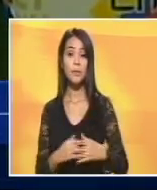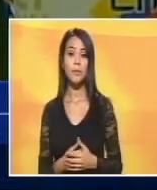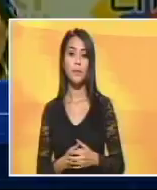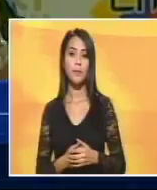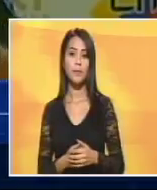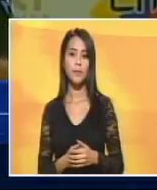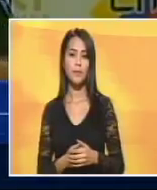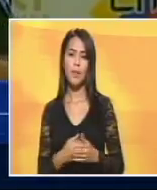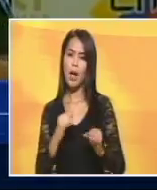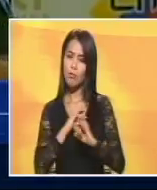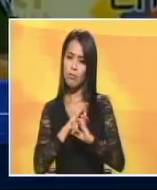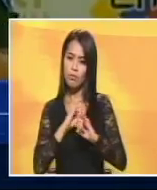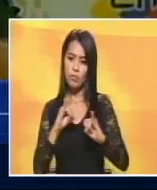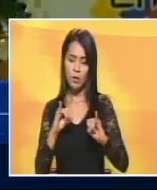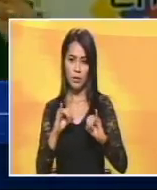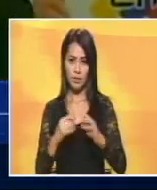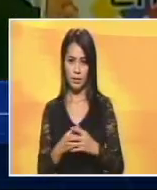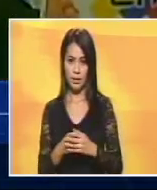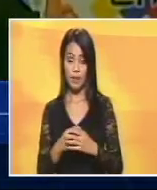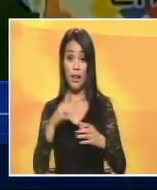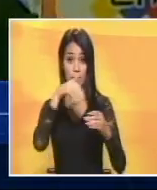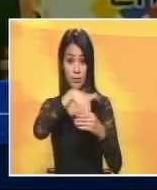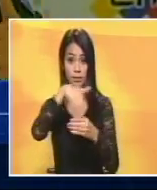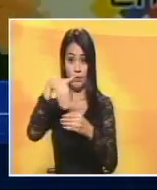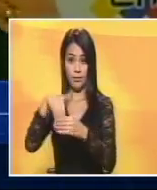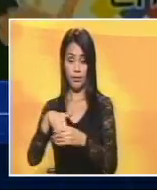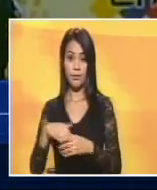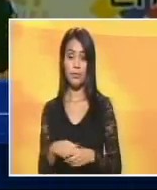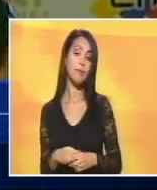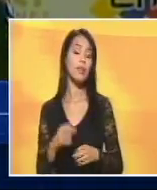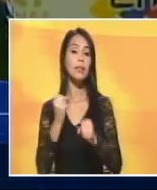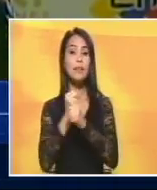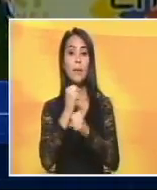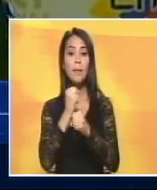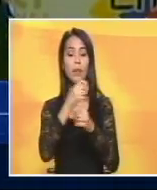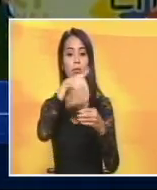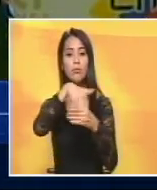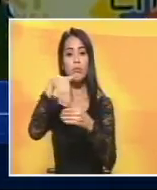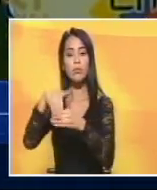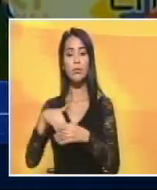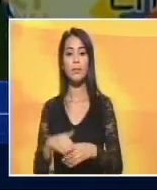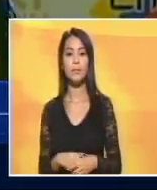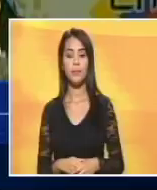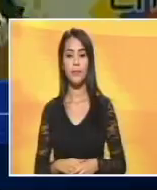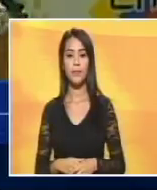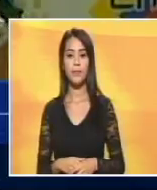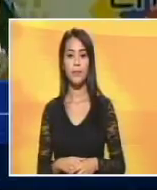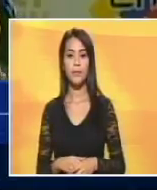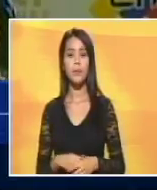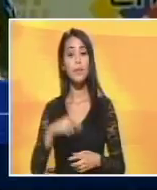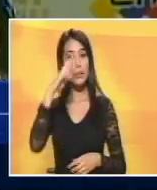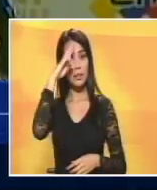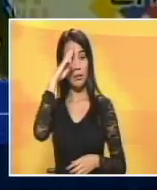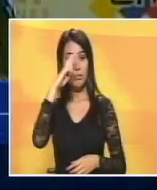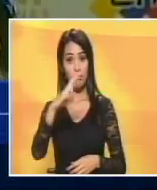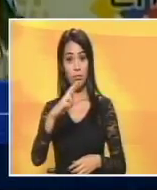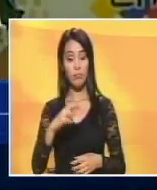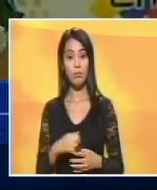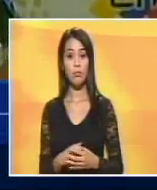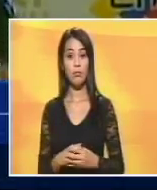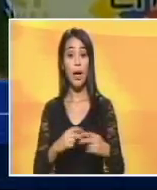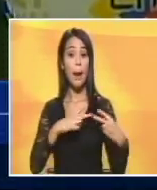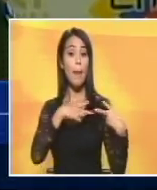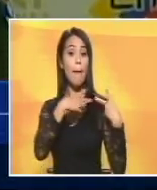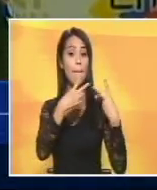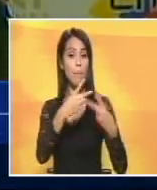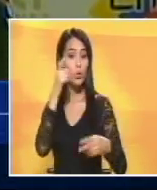para que al final de la contienda electoral, de la jornada electoral, se respete la